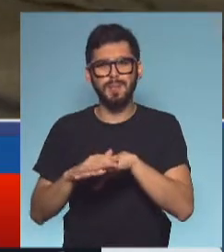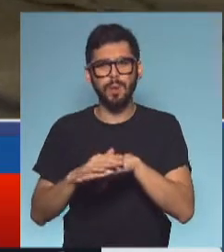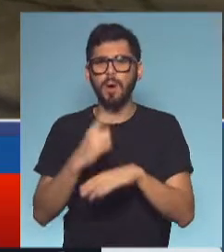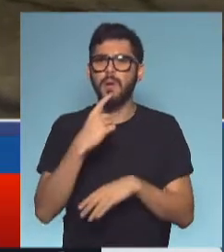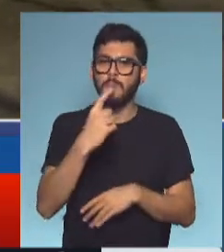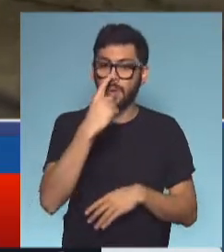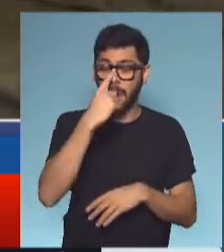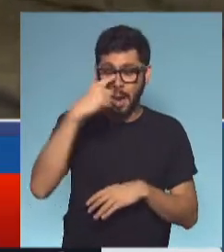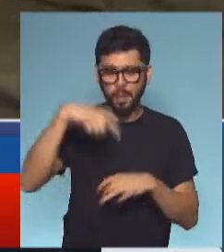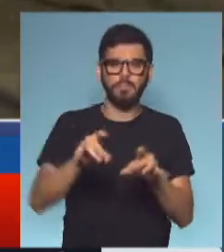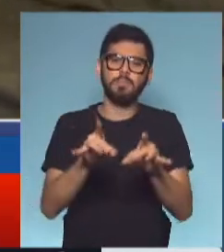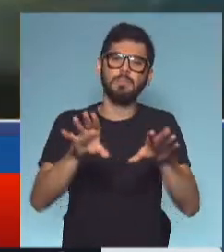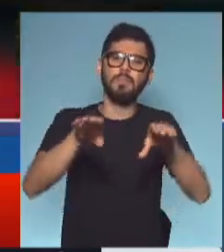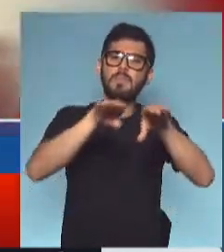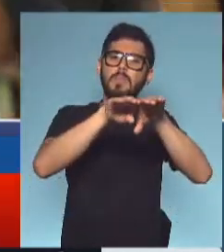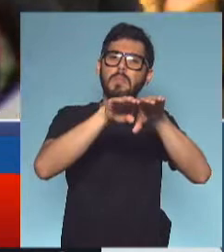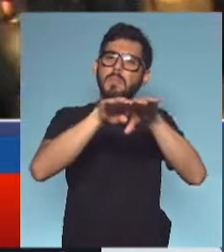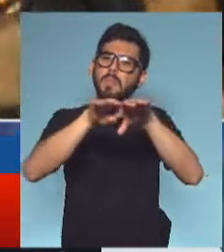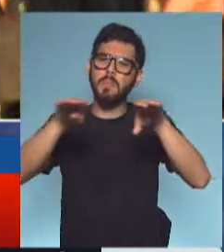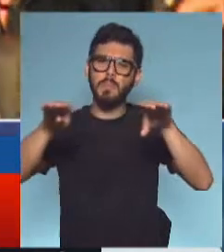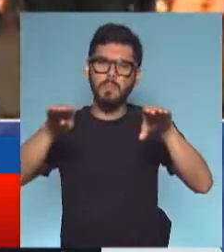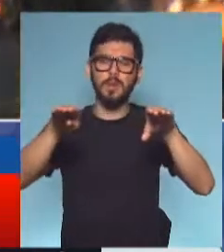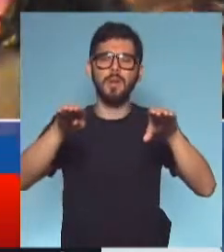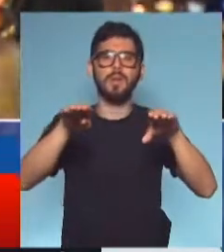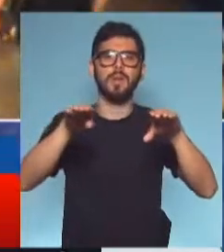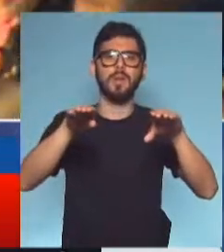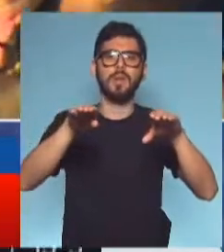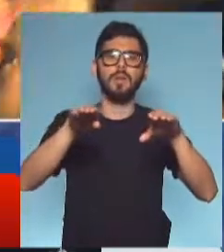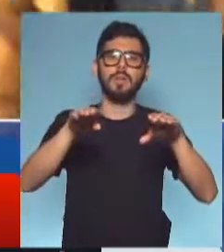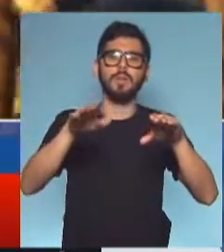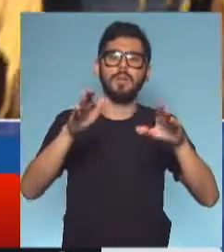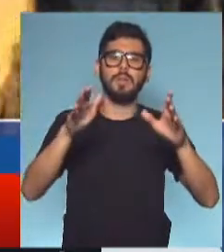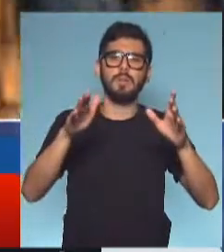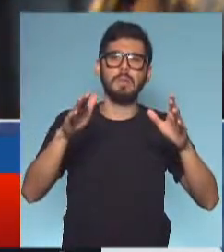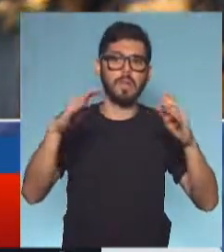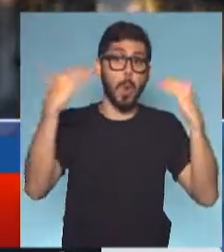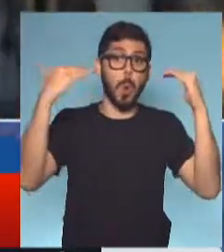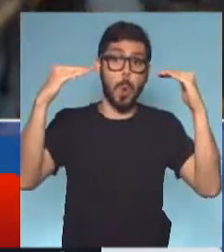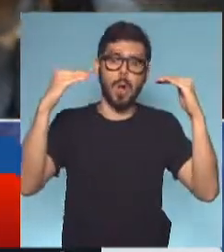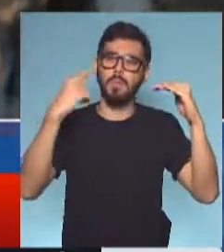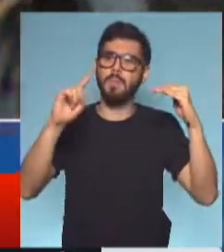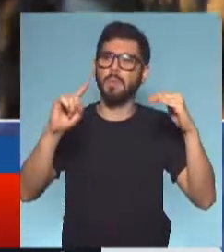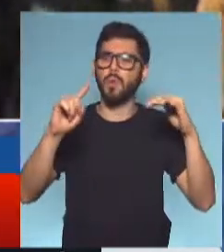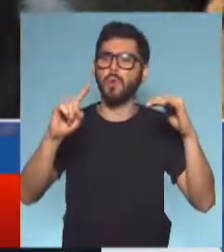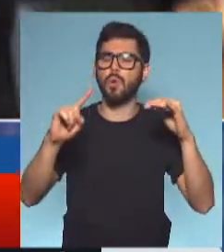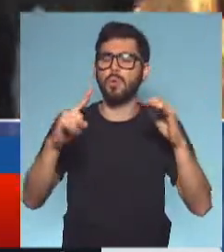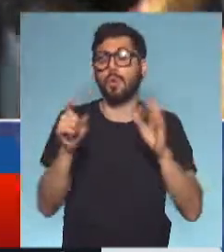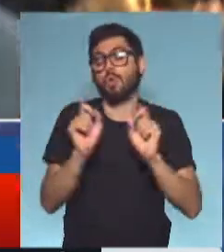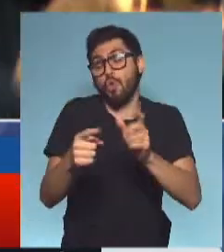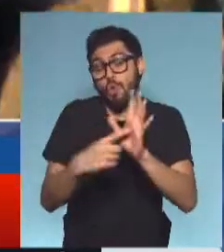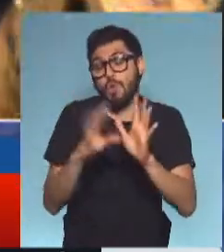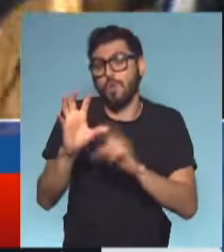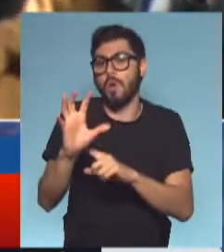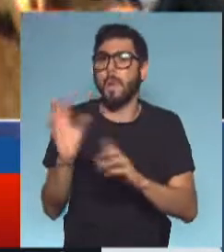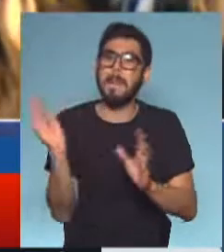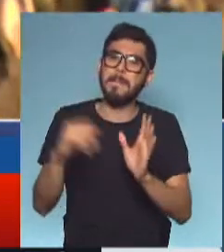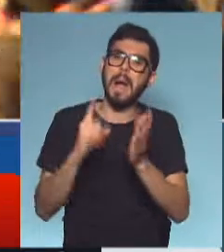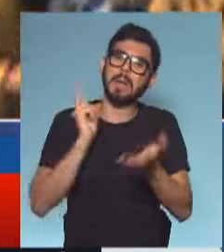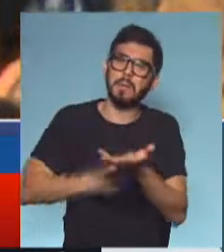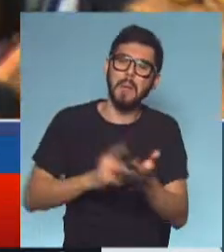esta meseta tan alta de contagios se mantuvo, ningún distrito, en su caso la provincia de Buenos Aires, sumó